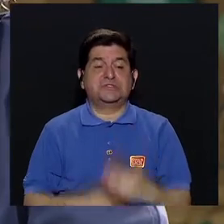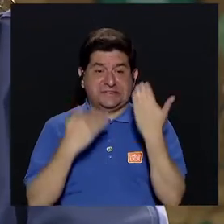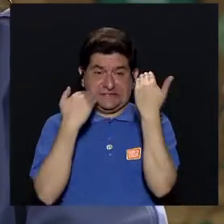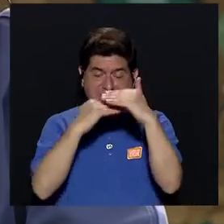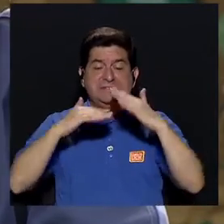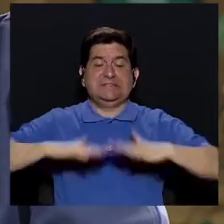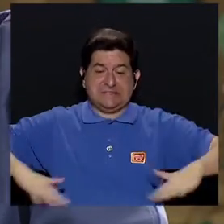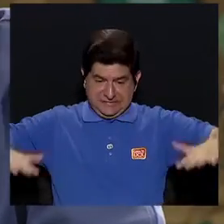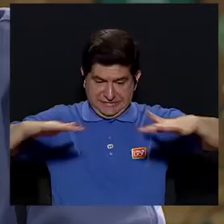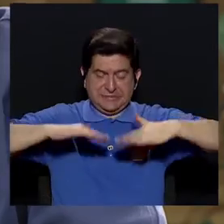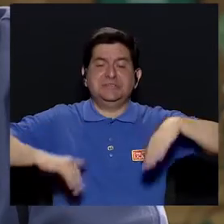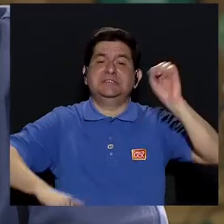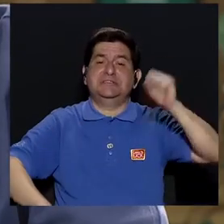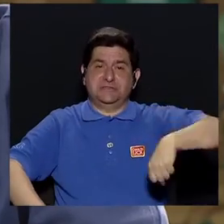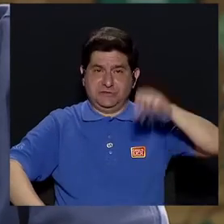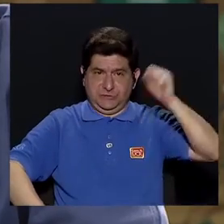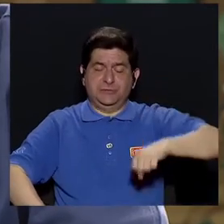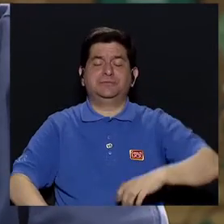sí, limitaciones de espacio,